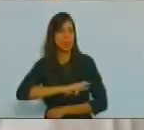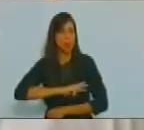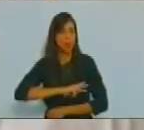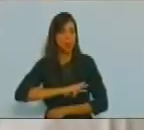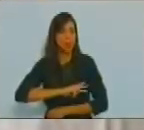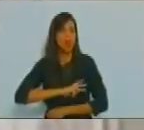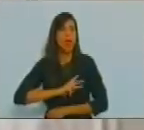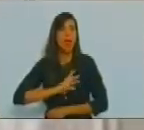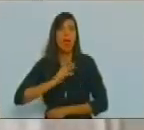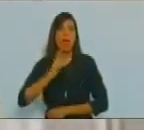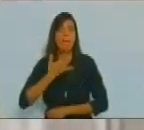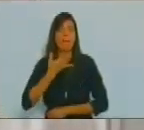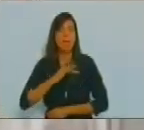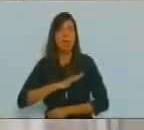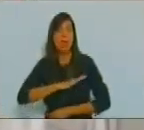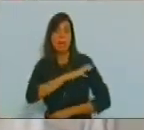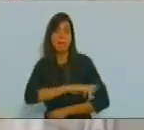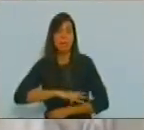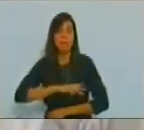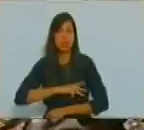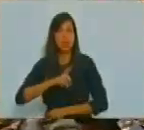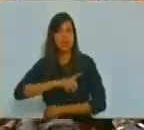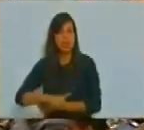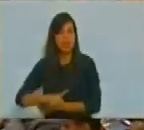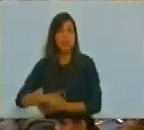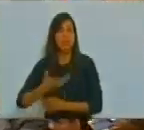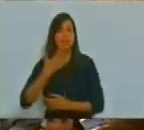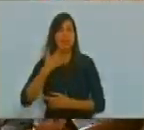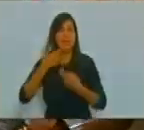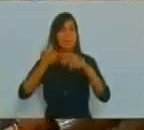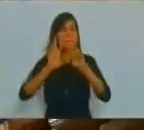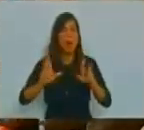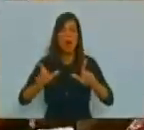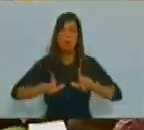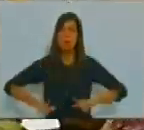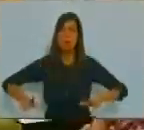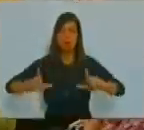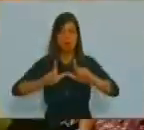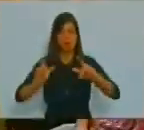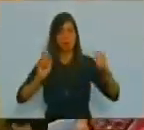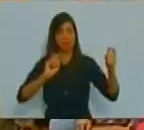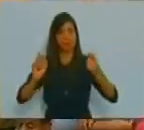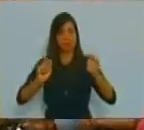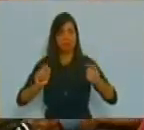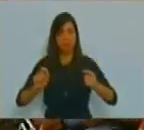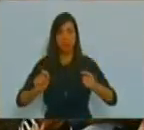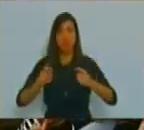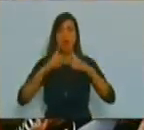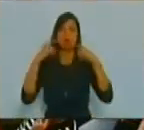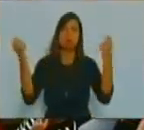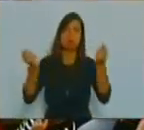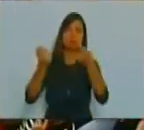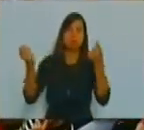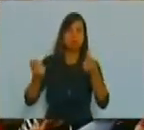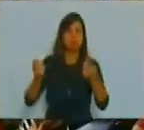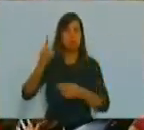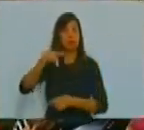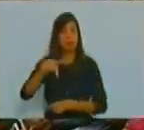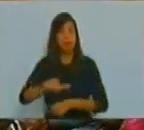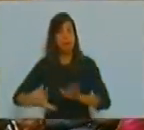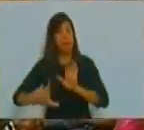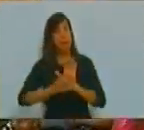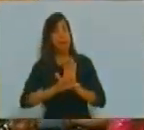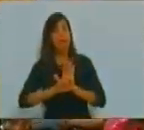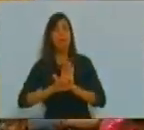las bases de misiones deben convertirse en bases de paz con espacios para la promoción que desde esta ley